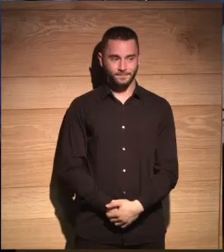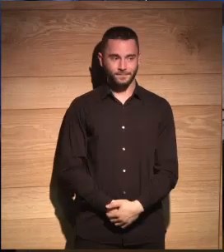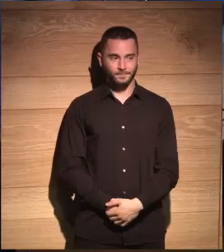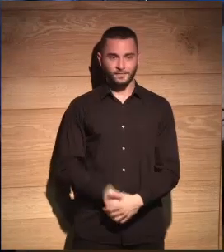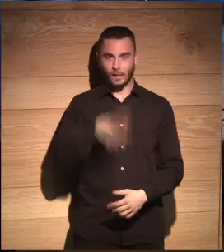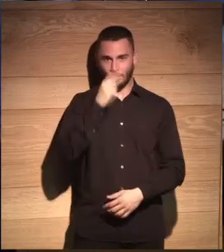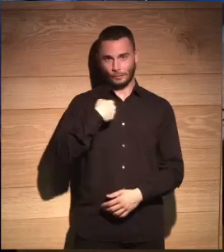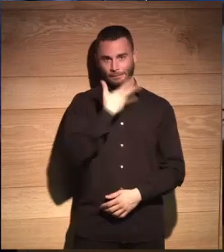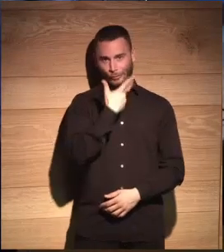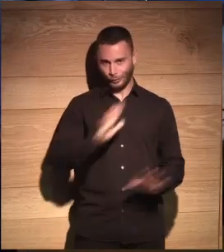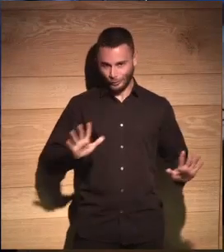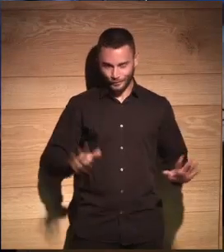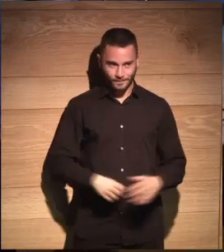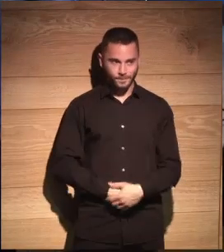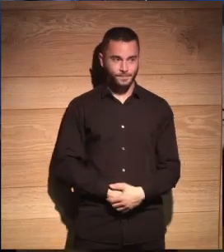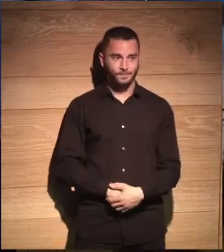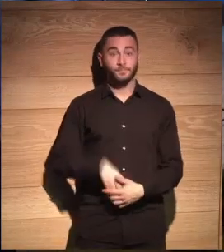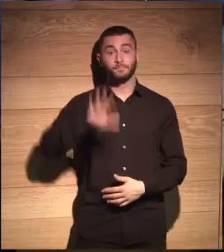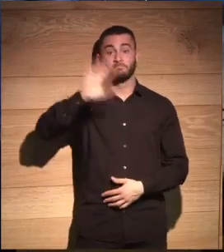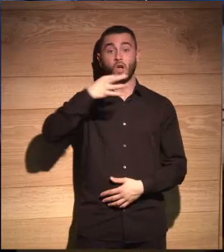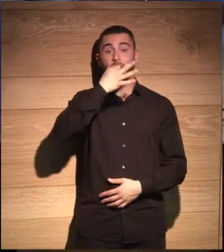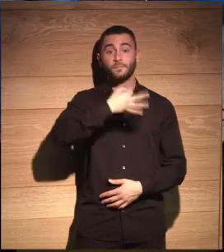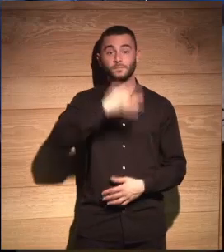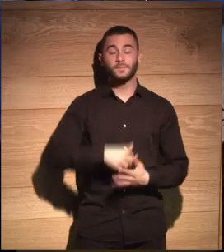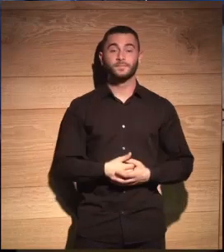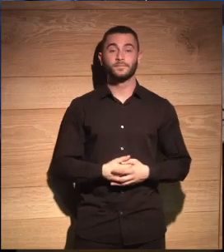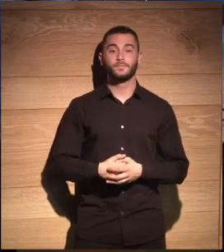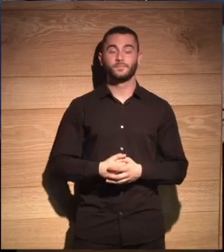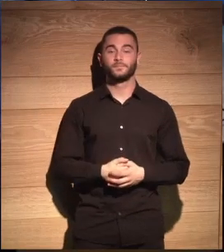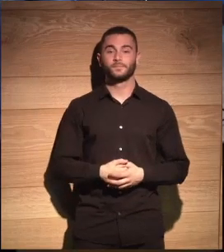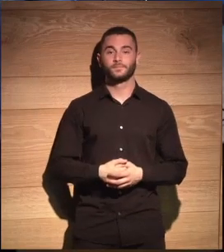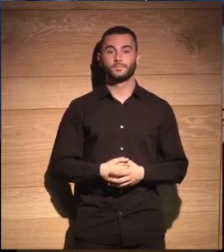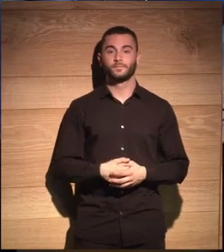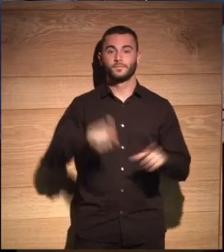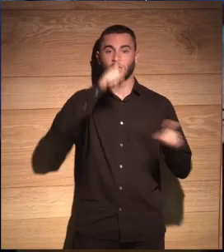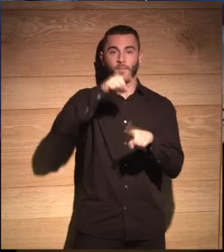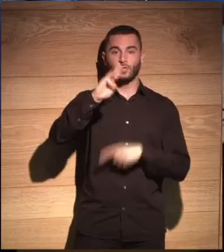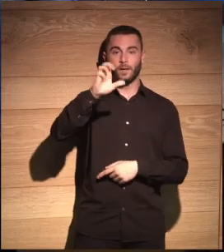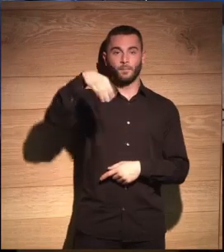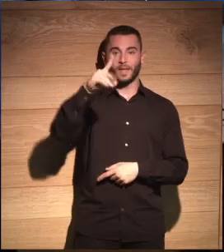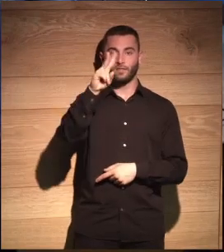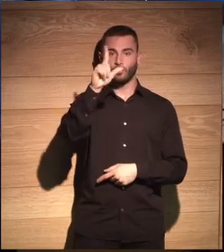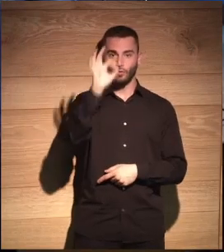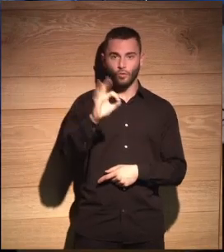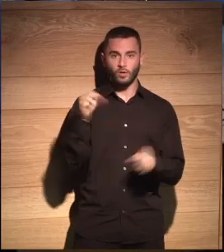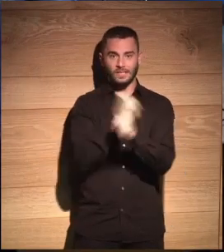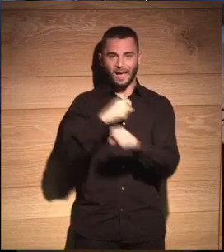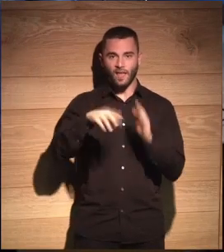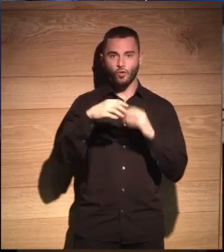Porque me conozco. Hola, buenas. Para una pregunta para los de Péndulo. Estáis trabajando